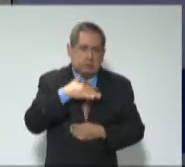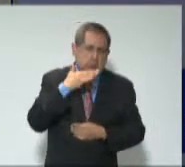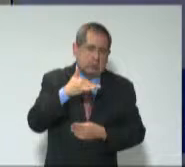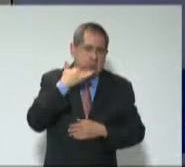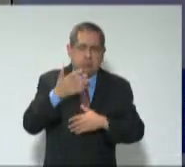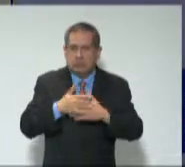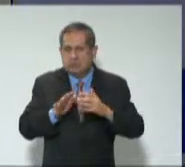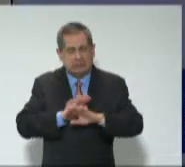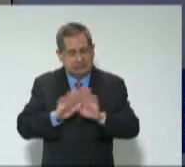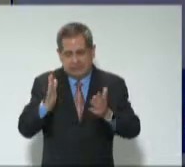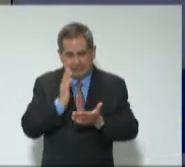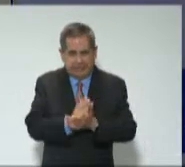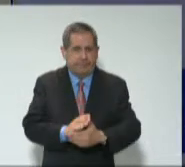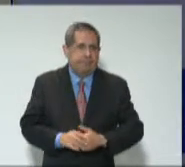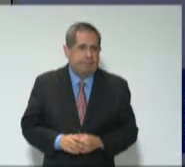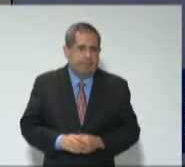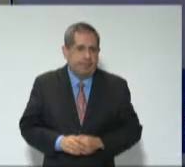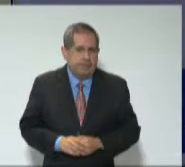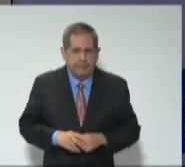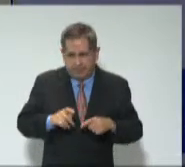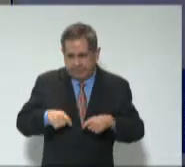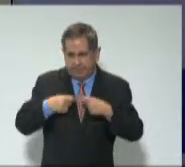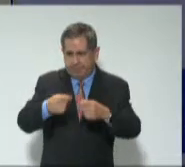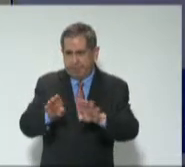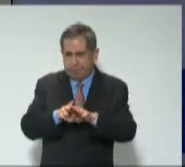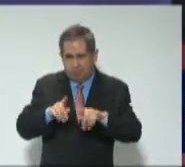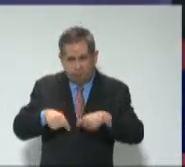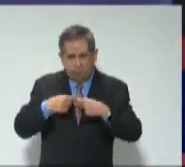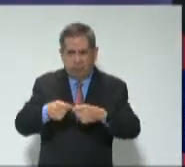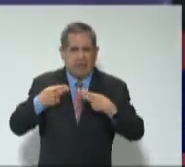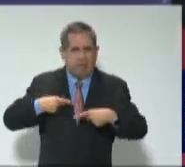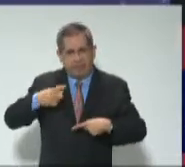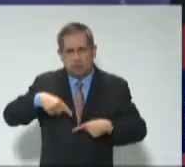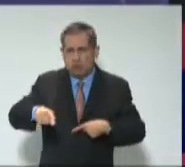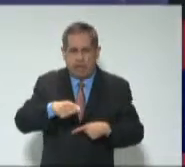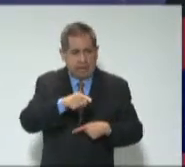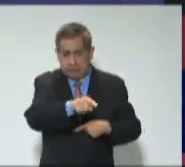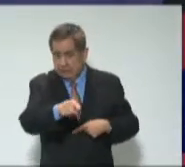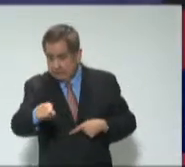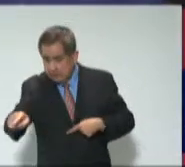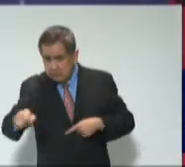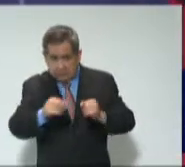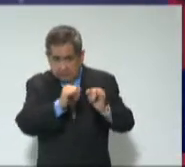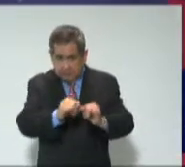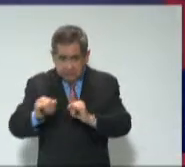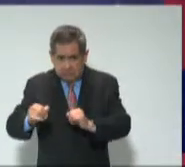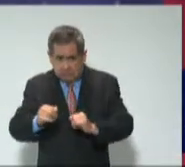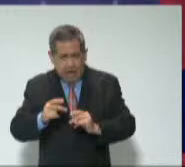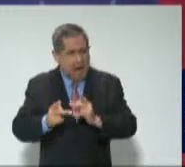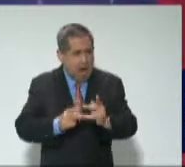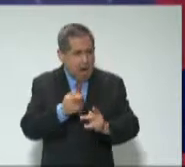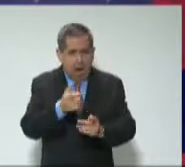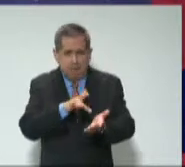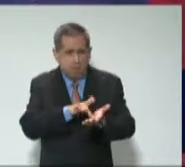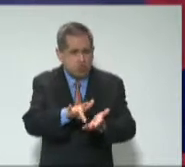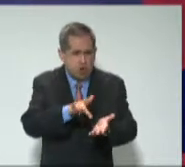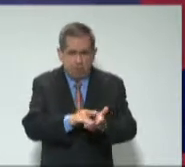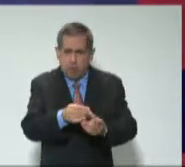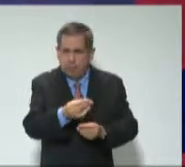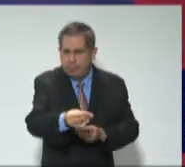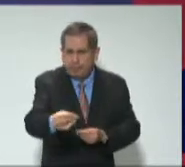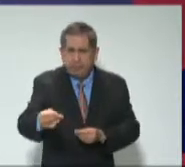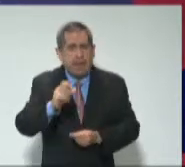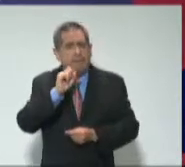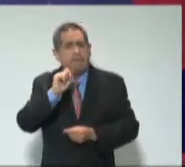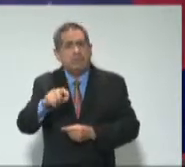régimen pasado entregamos directamente a los ciudadanos los apoyos de seguridad social y así entregaremos los